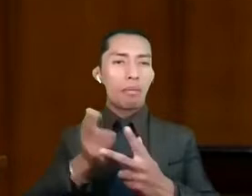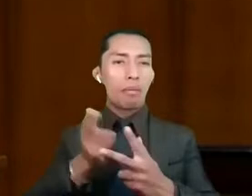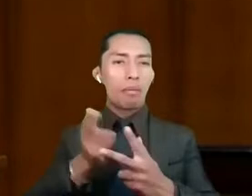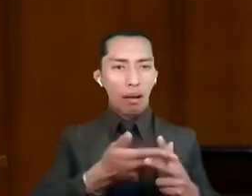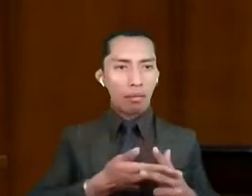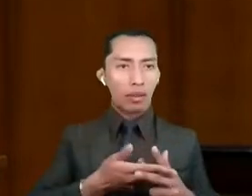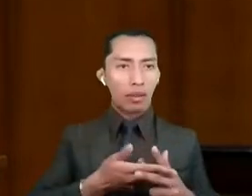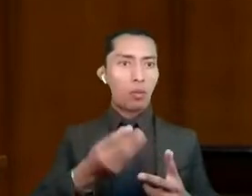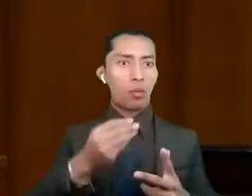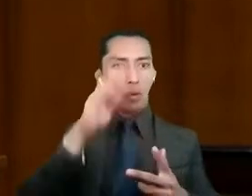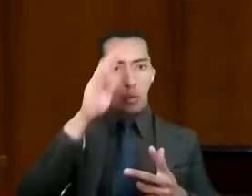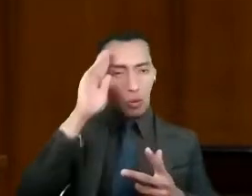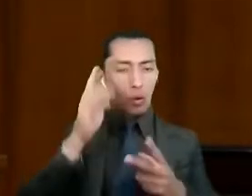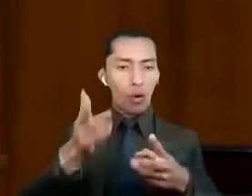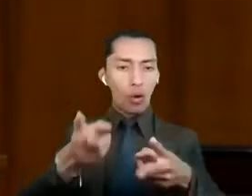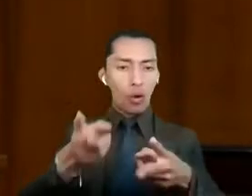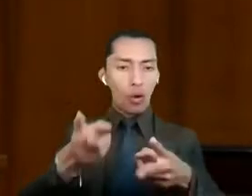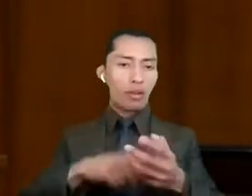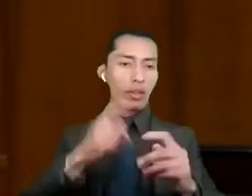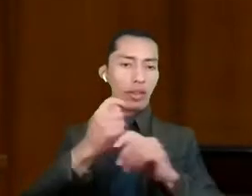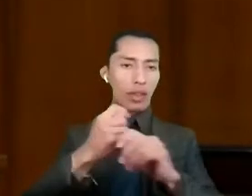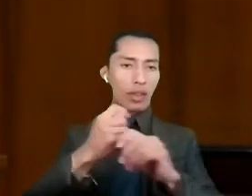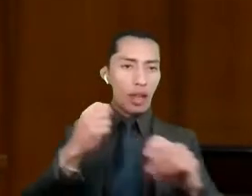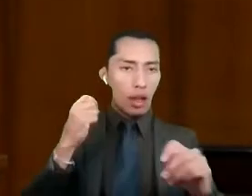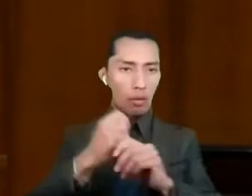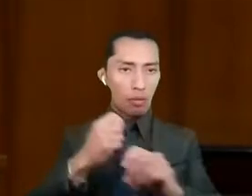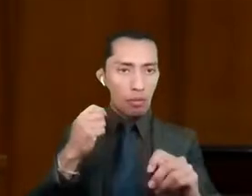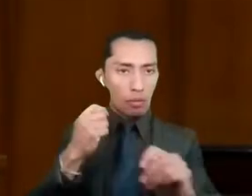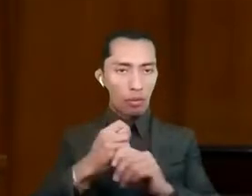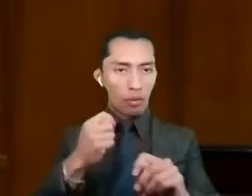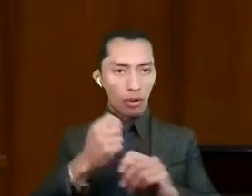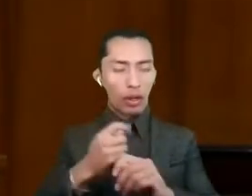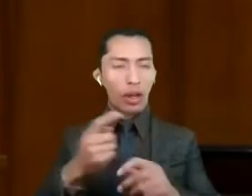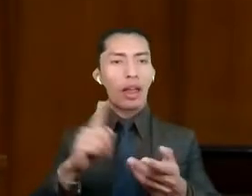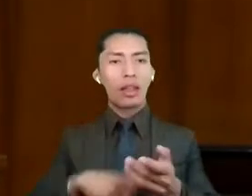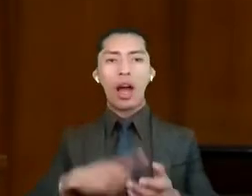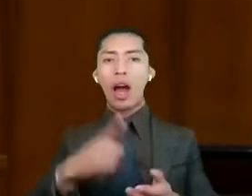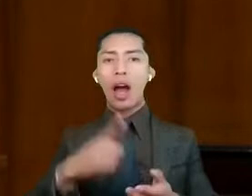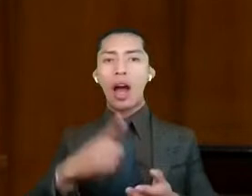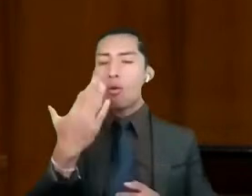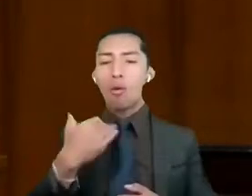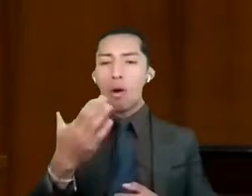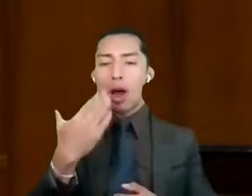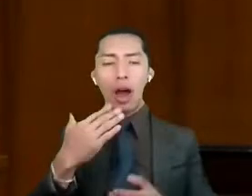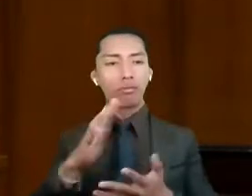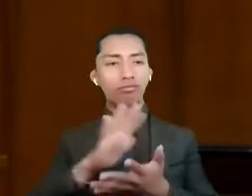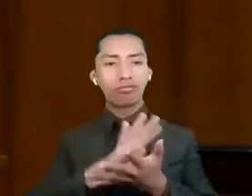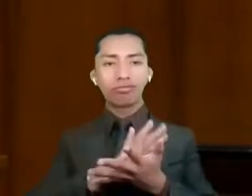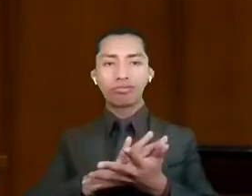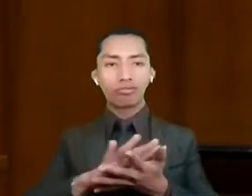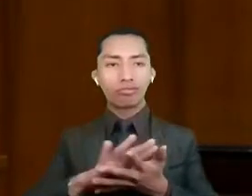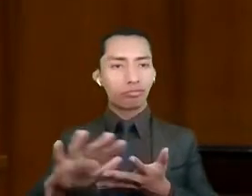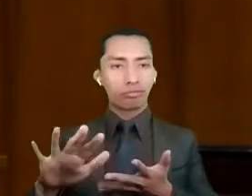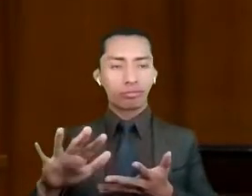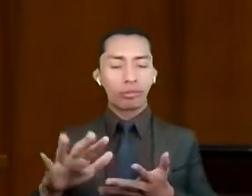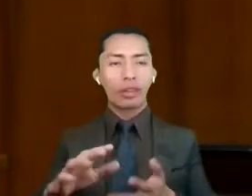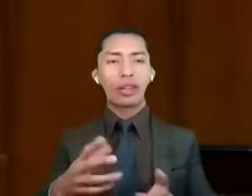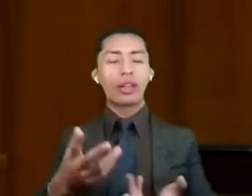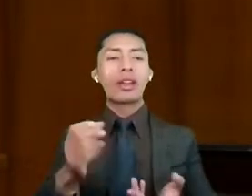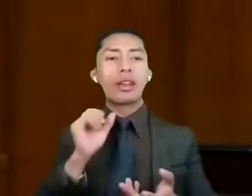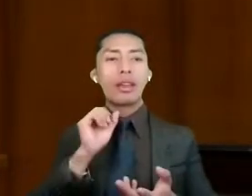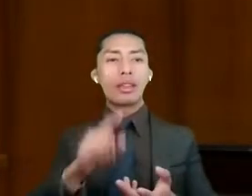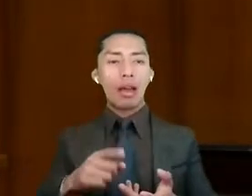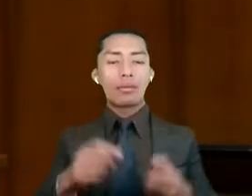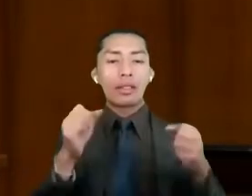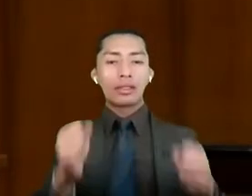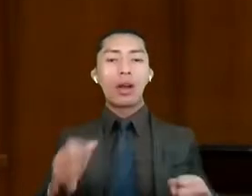al transporte público, estrés hídrico, falta de certeza en materia de